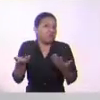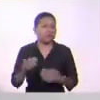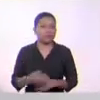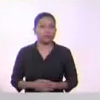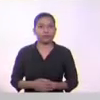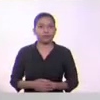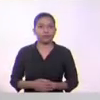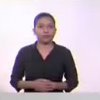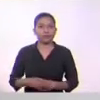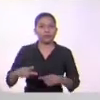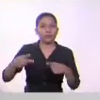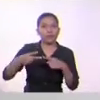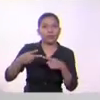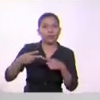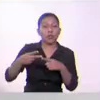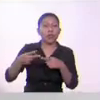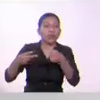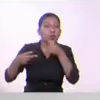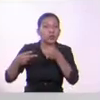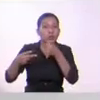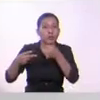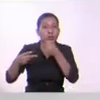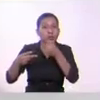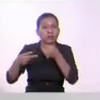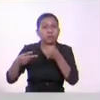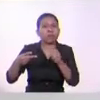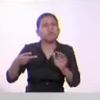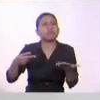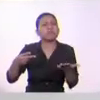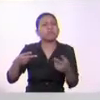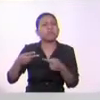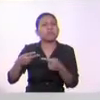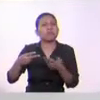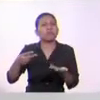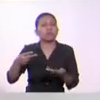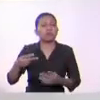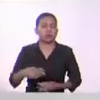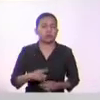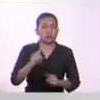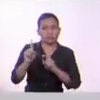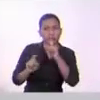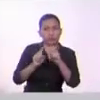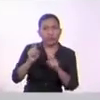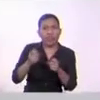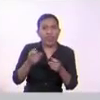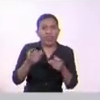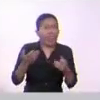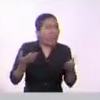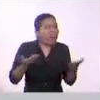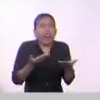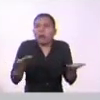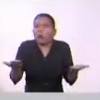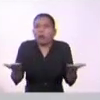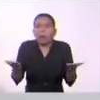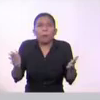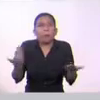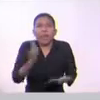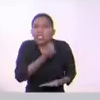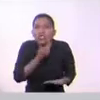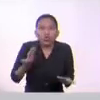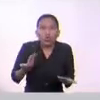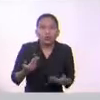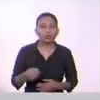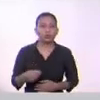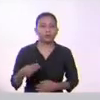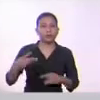entrevista de noticias, lo que se busca es indagar sobre un suceso. La entrevista de personalidad